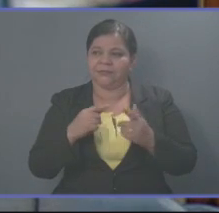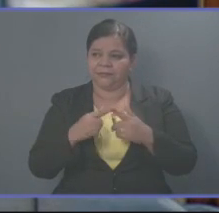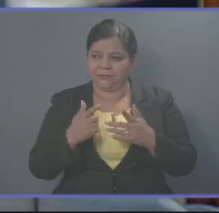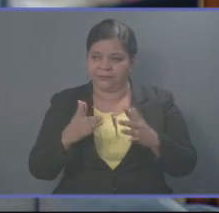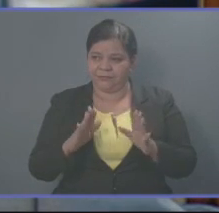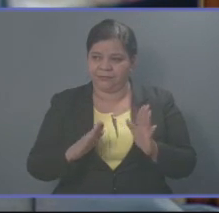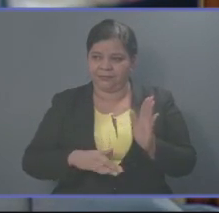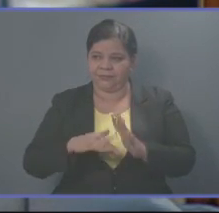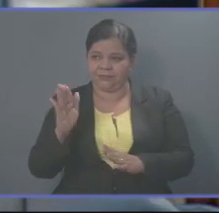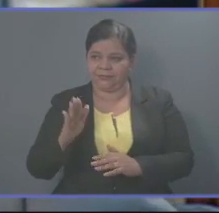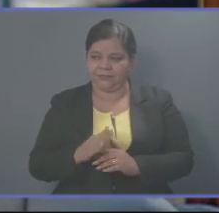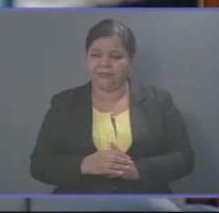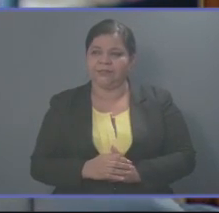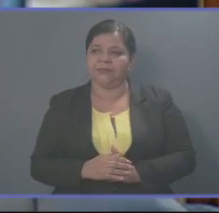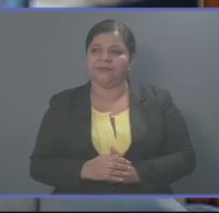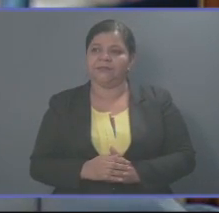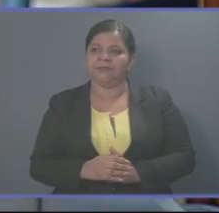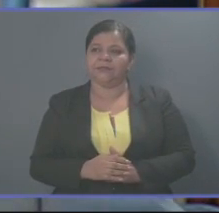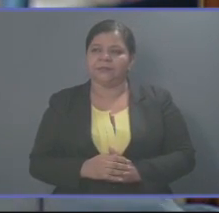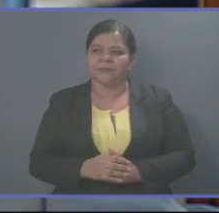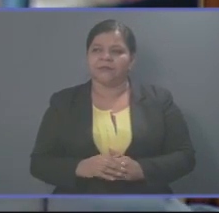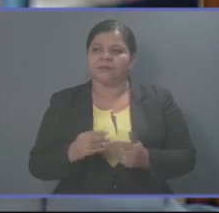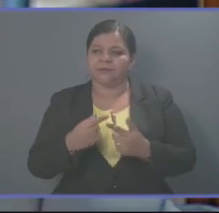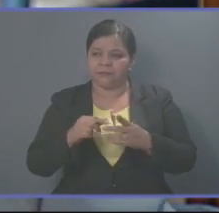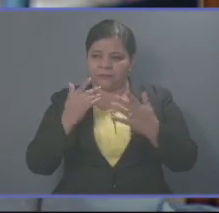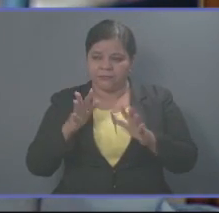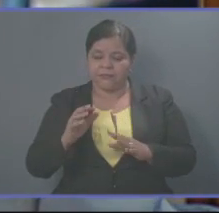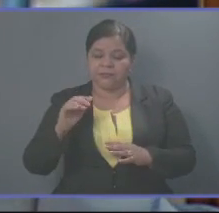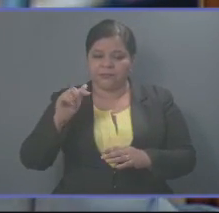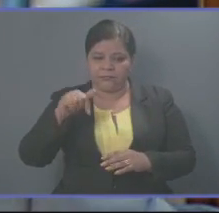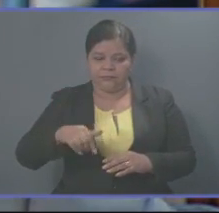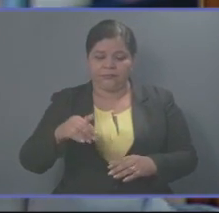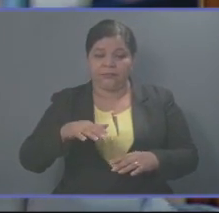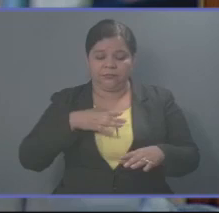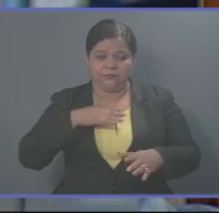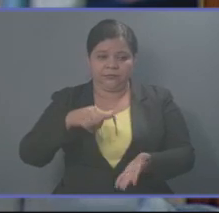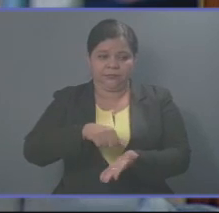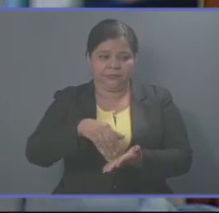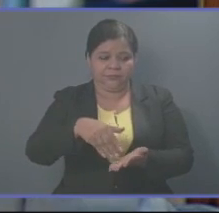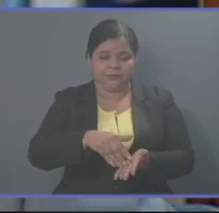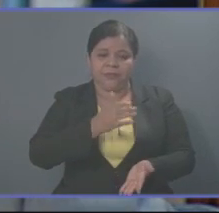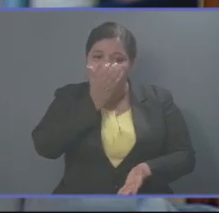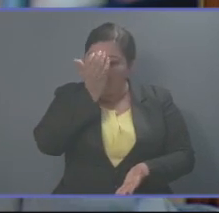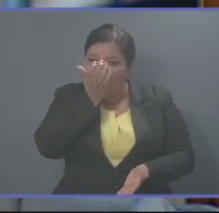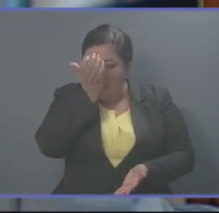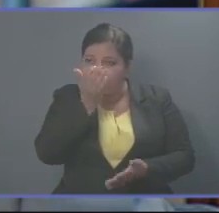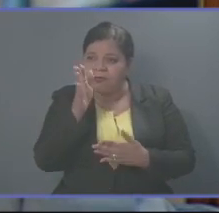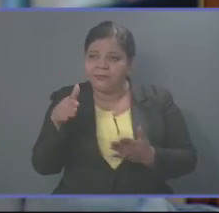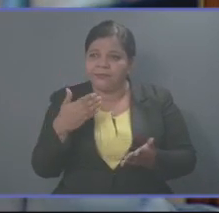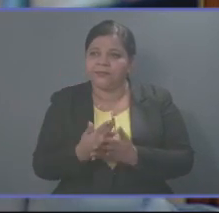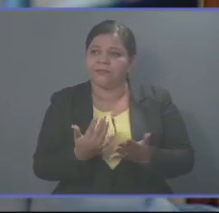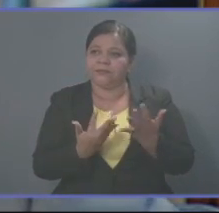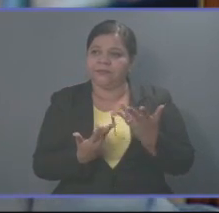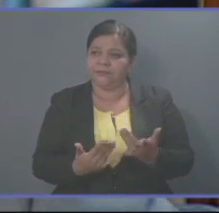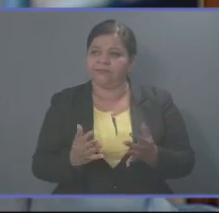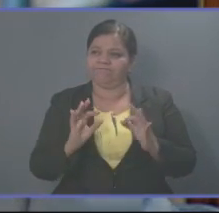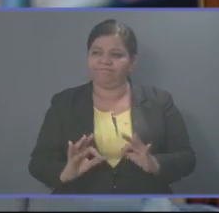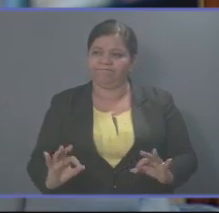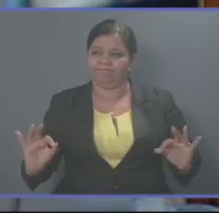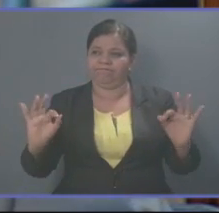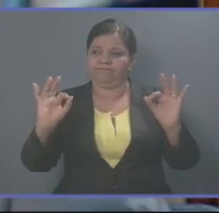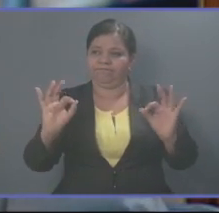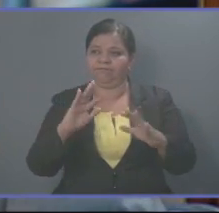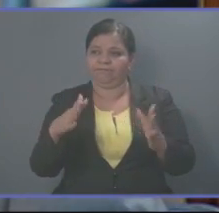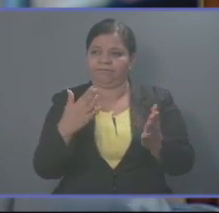como ciudadano viroleño espero y le deseo el mejor de los éxitos